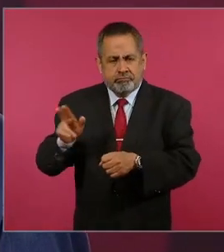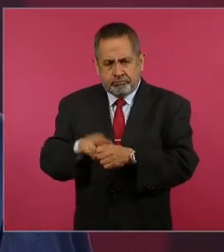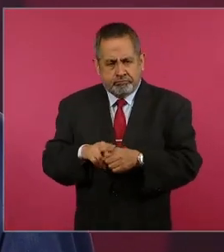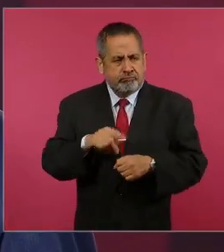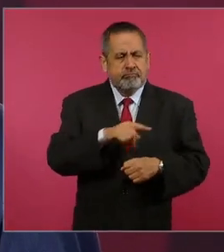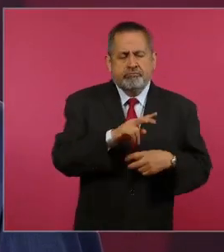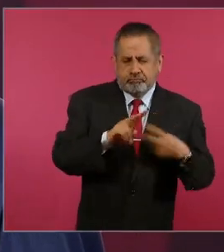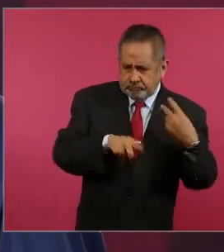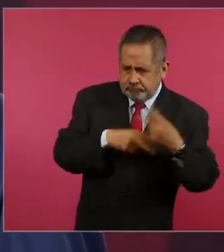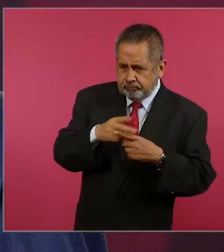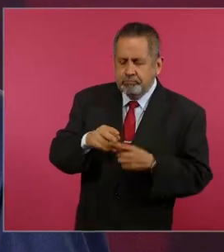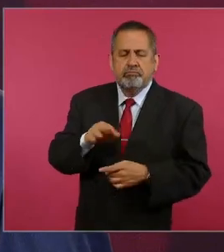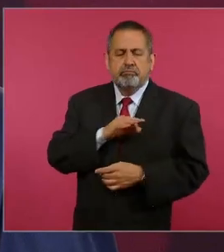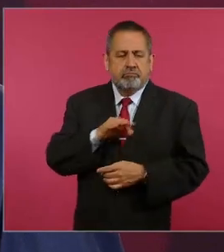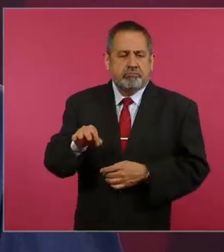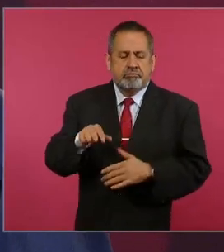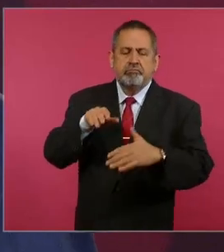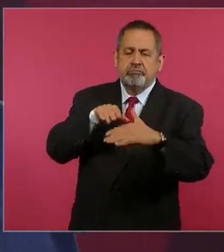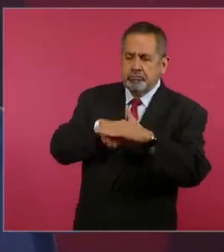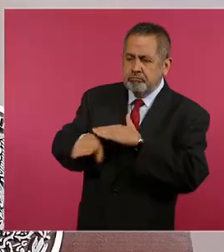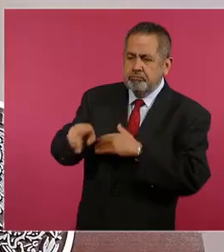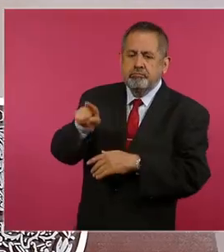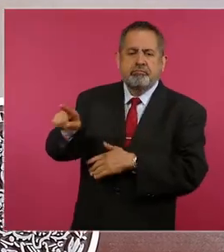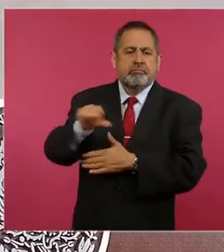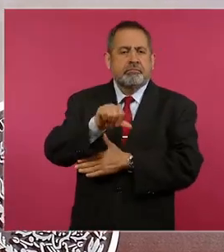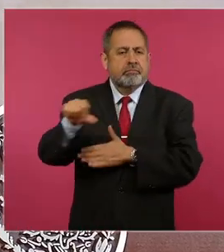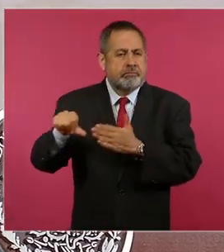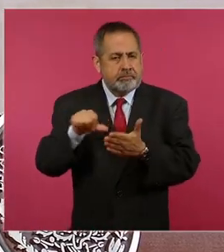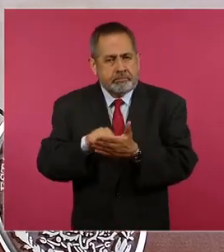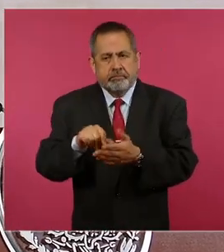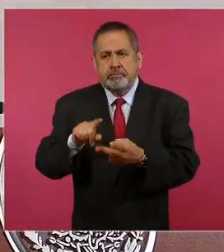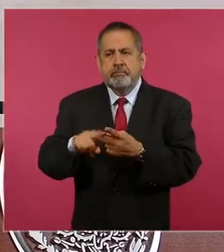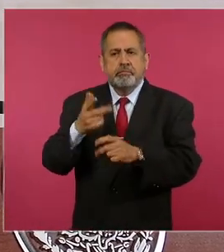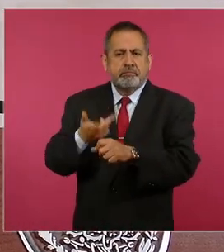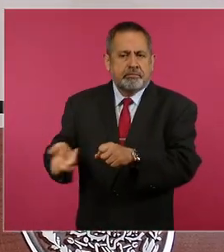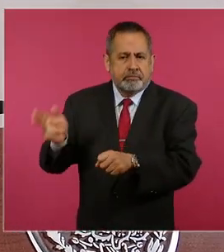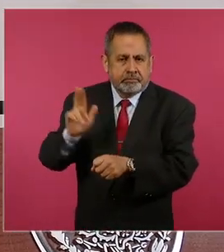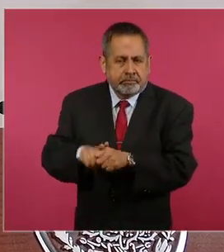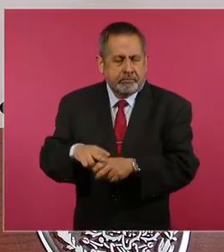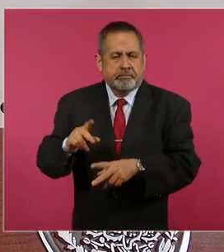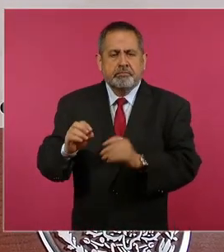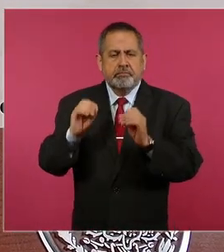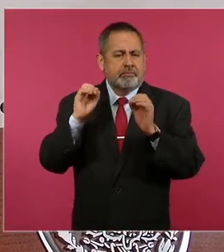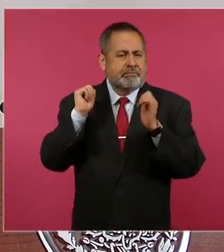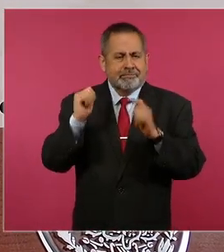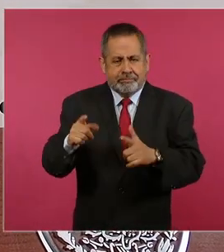que pueda ir a un centro de salud, a un hospital,